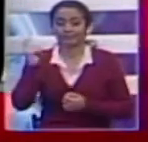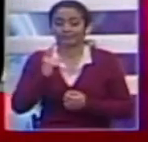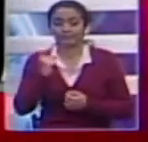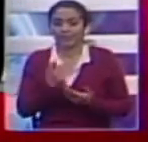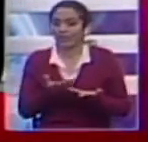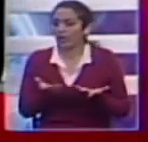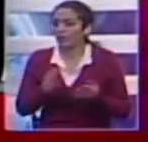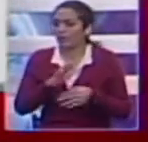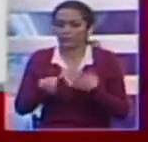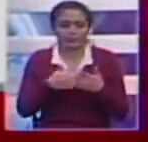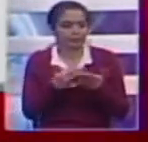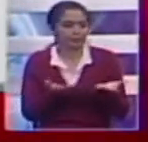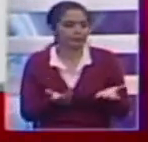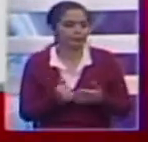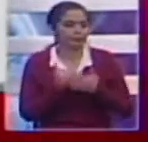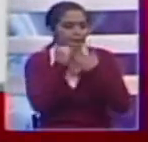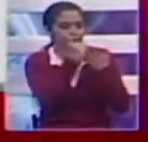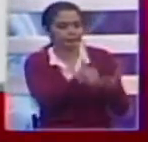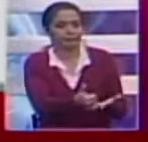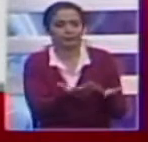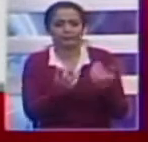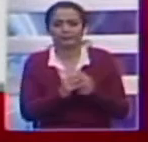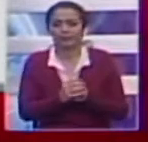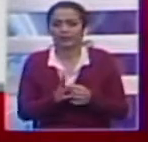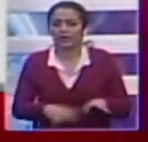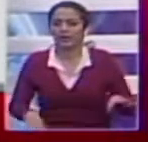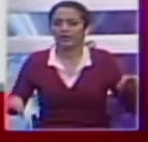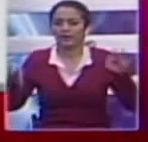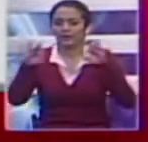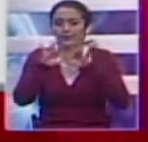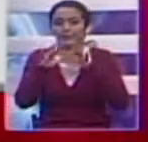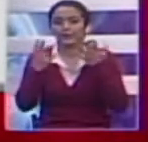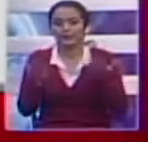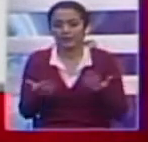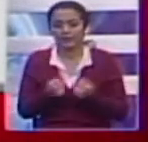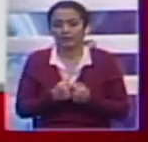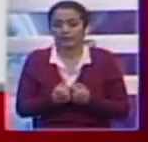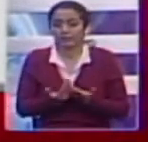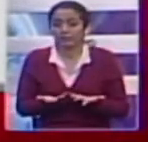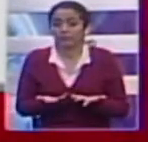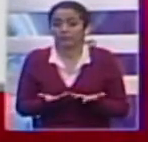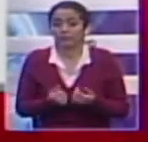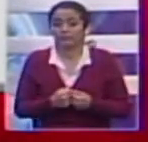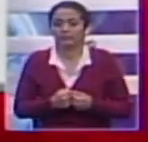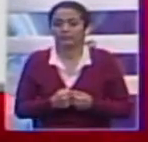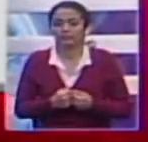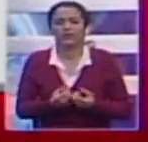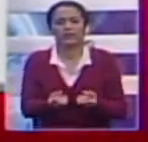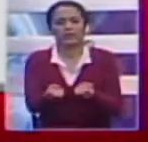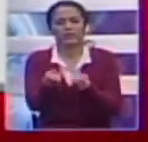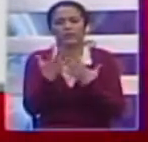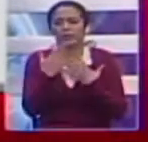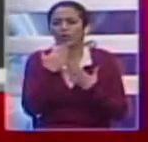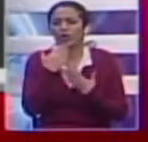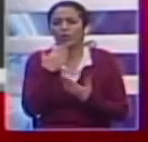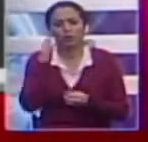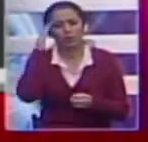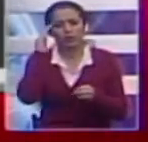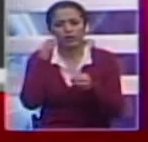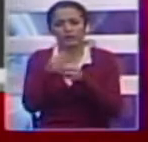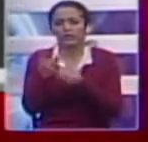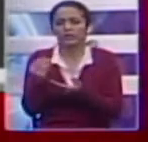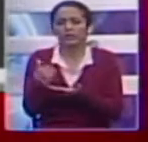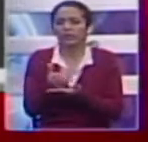llevar su agenda, ya sea del trabajo, ya sea de su vida diaria, de sus emprendimientos, ¿por qué no? ¿Cuál es el objetivo de recaudación que ustedes tienen?